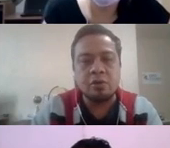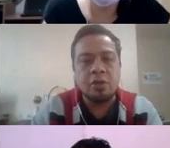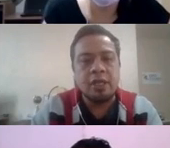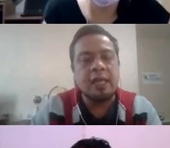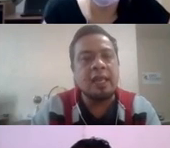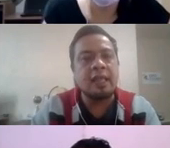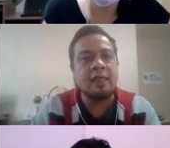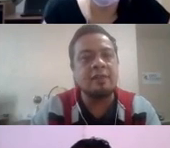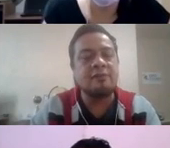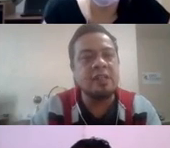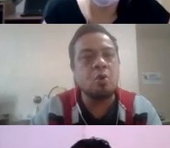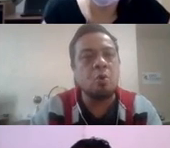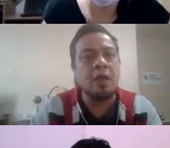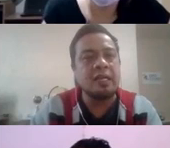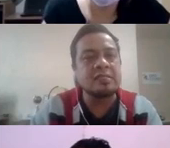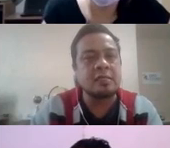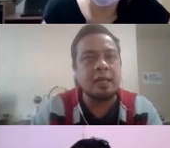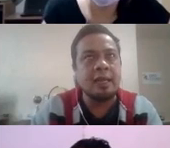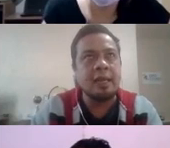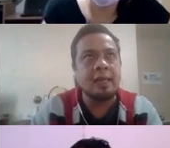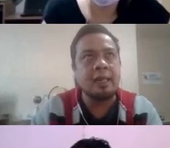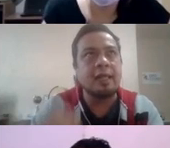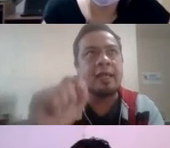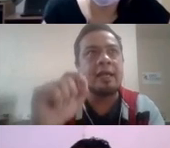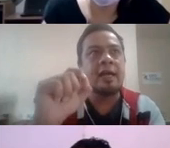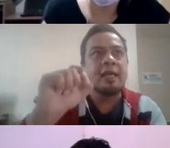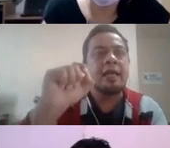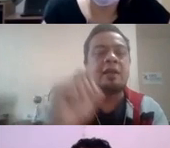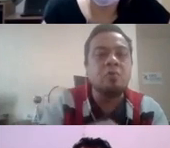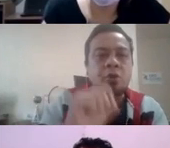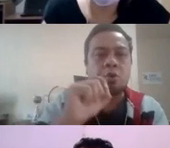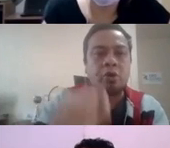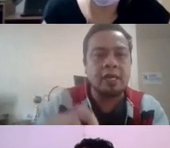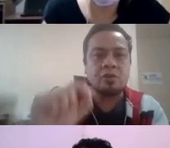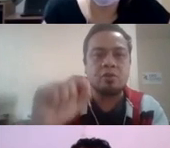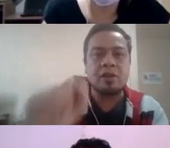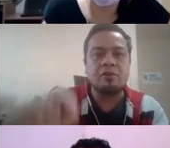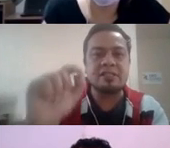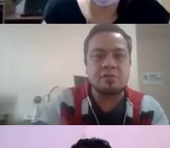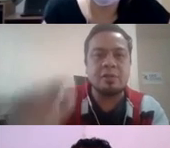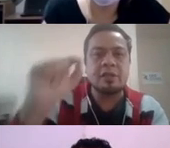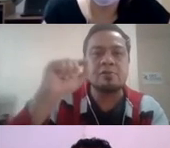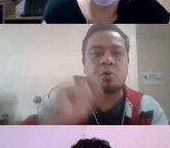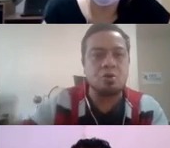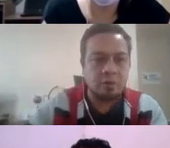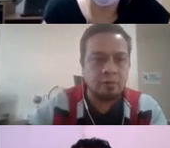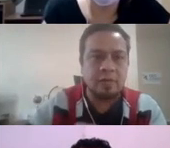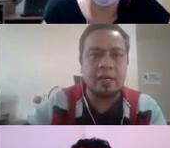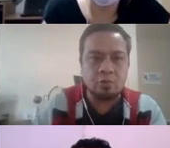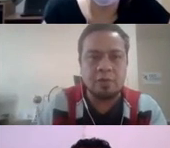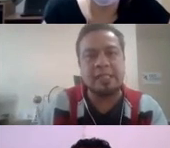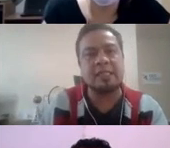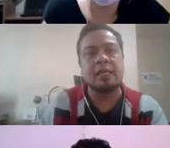apartado en la que definir cuál es el número concreto de cajones de estacionamientos con los que